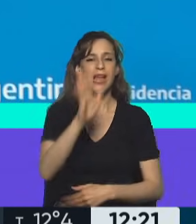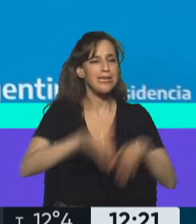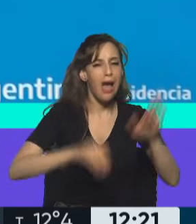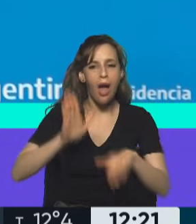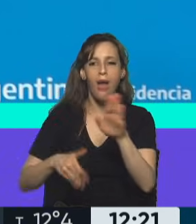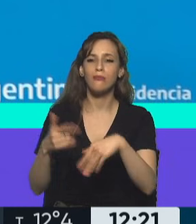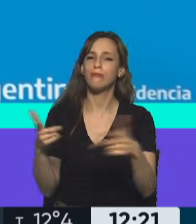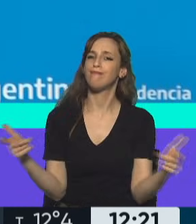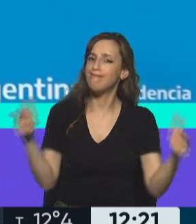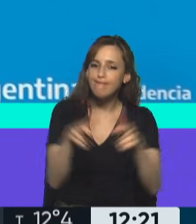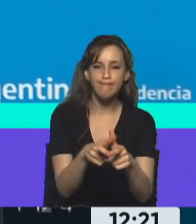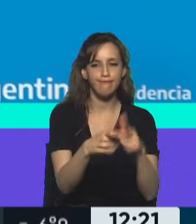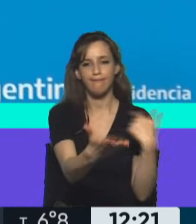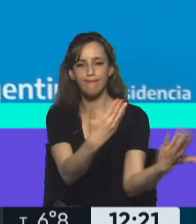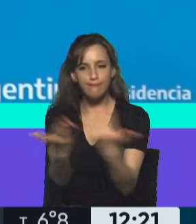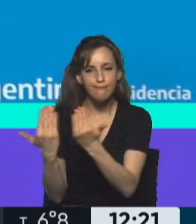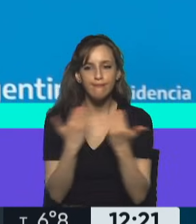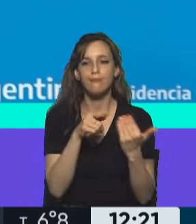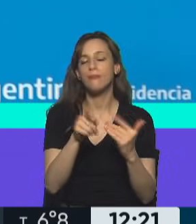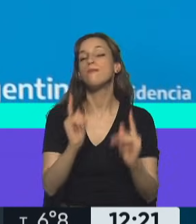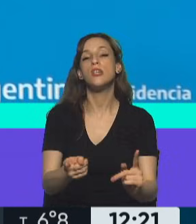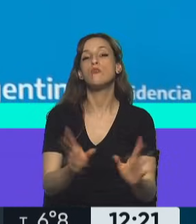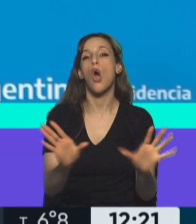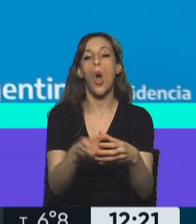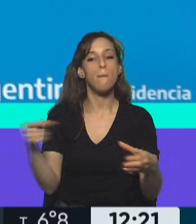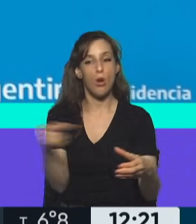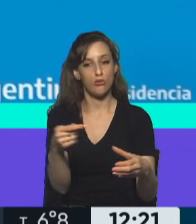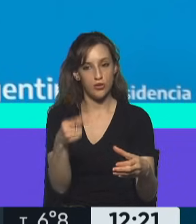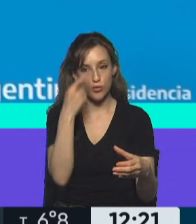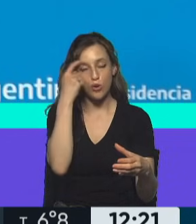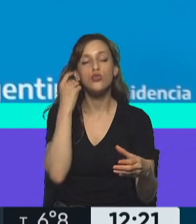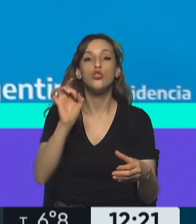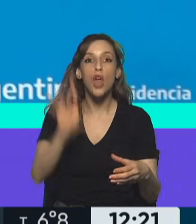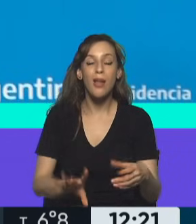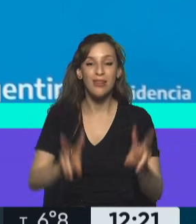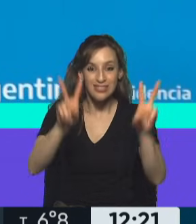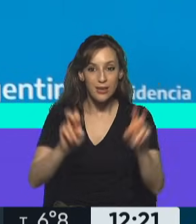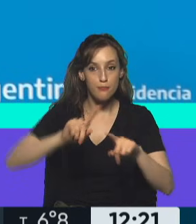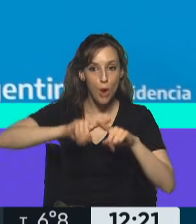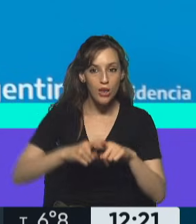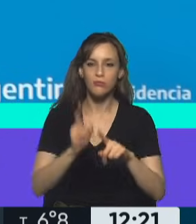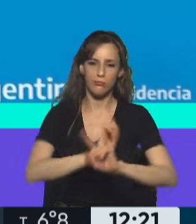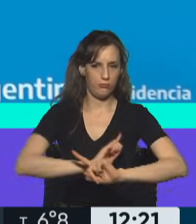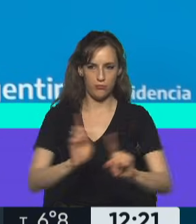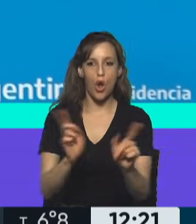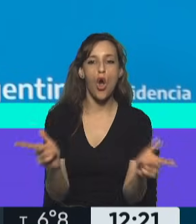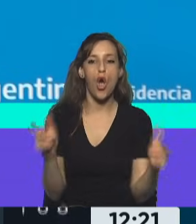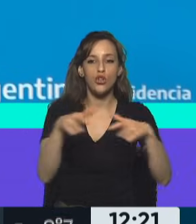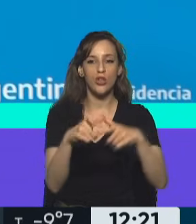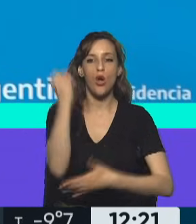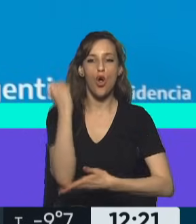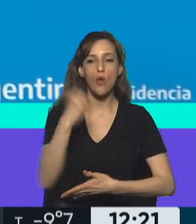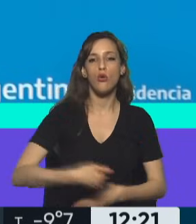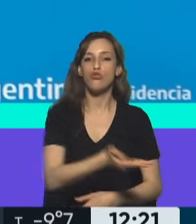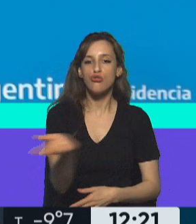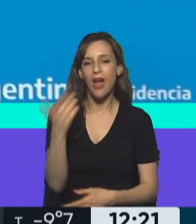de diálogo con todos los sectores de la oposición, como les decía al principio, no solo con los sectores políticos. El Consejo Económico y Social viene trabajando en una cantidad